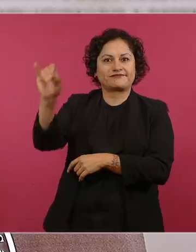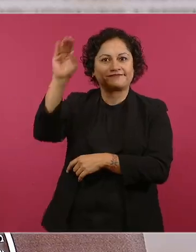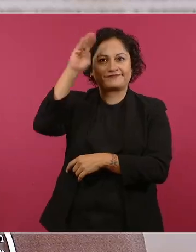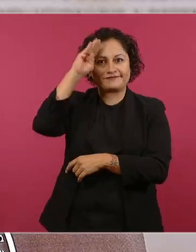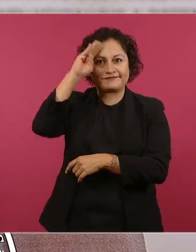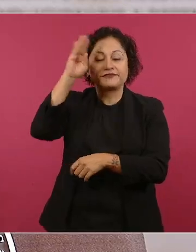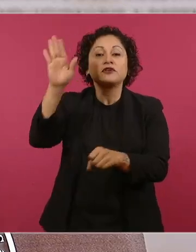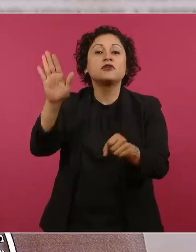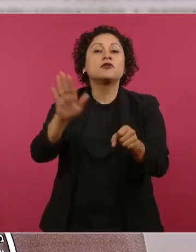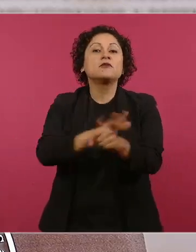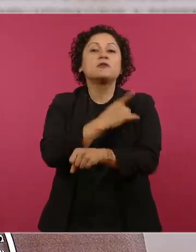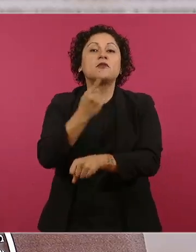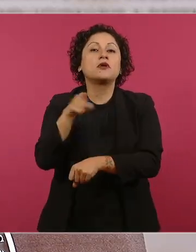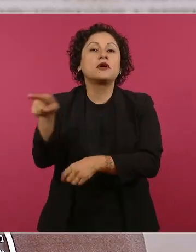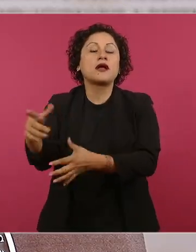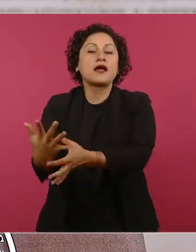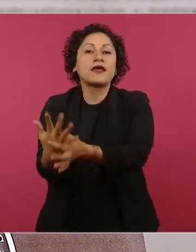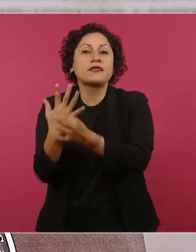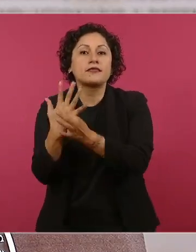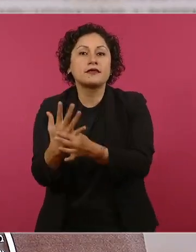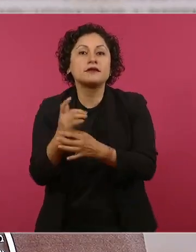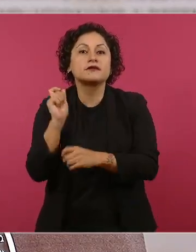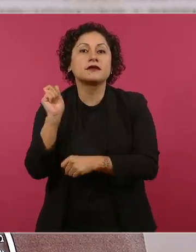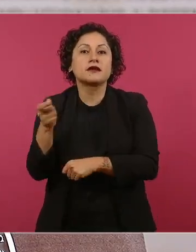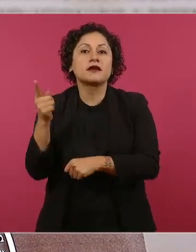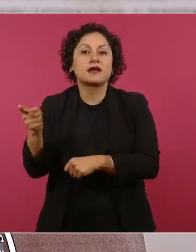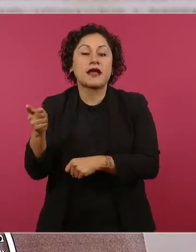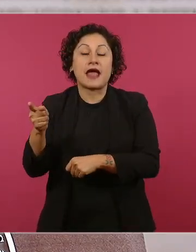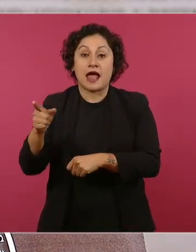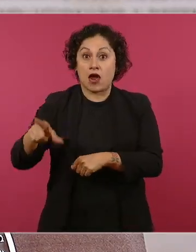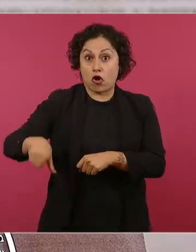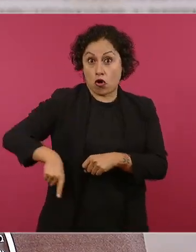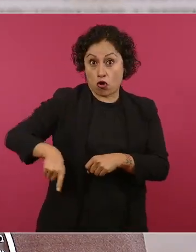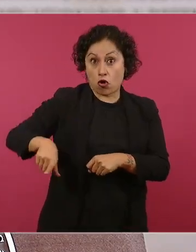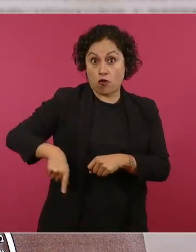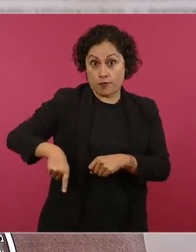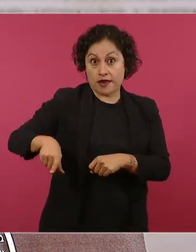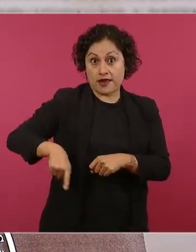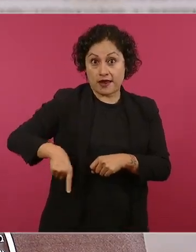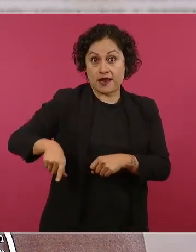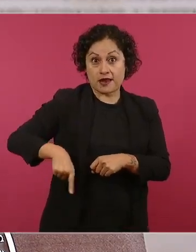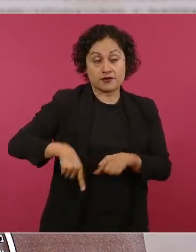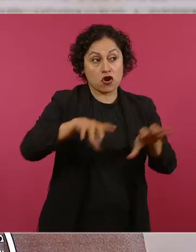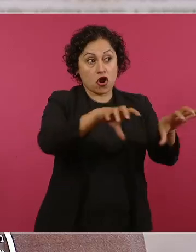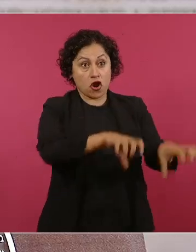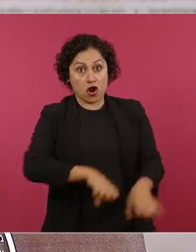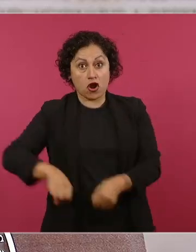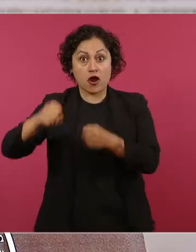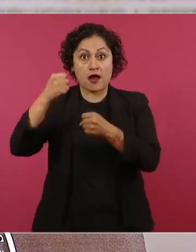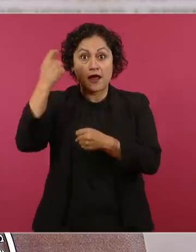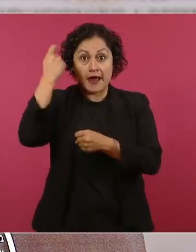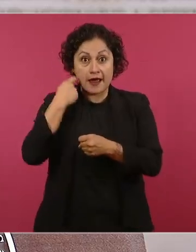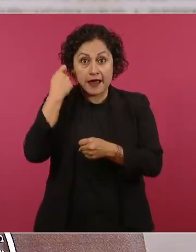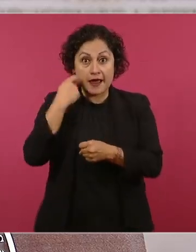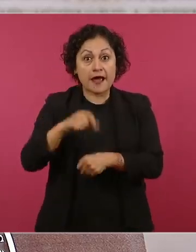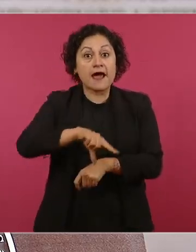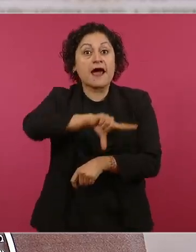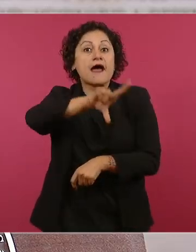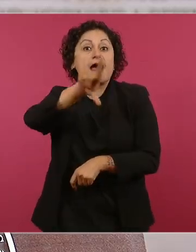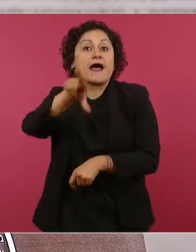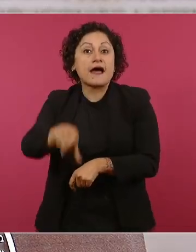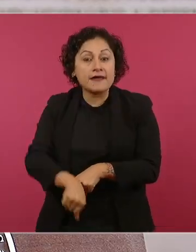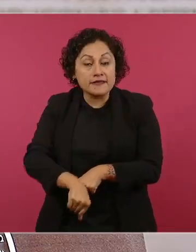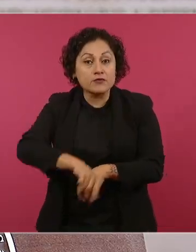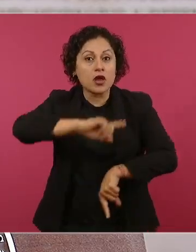gobierno, después de expropiar las pensiones, lo cual es absolutamente falso, expropiaría casas